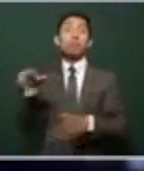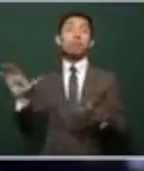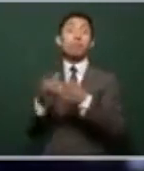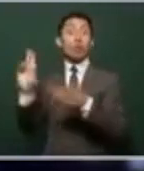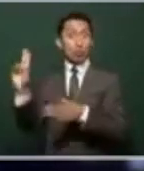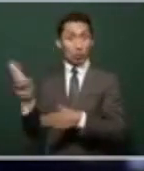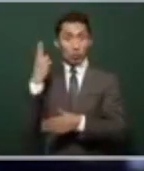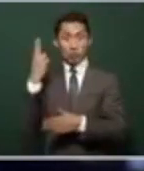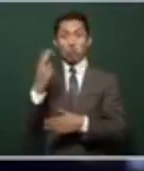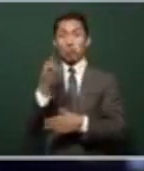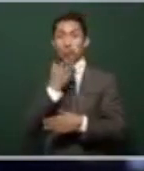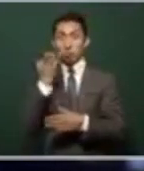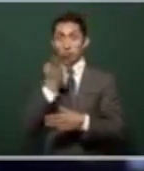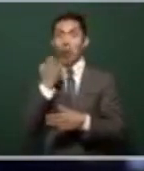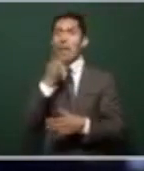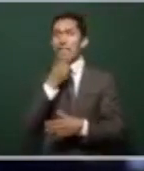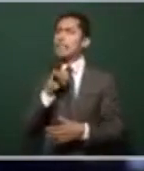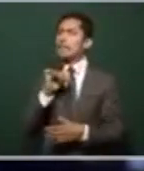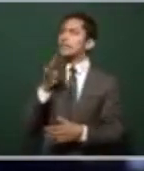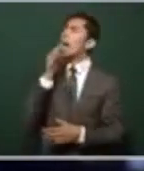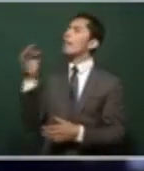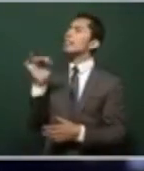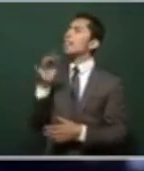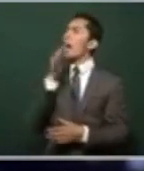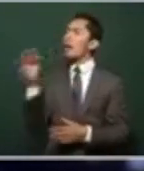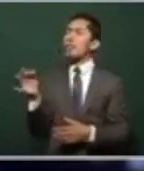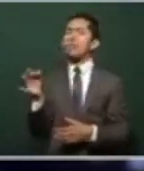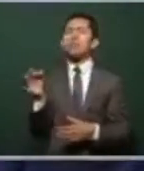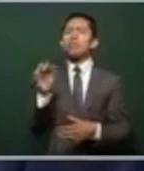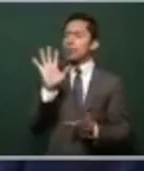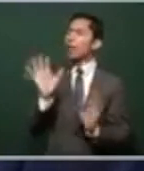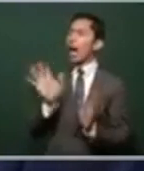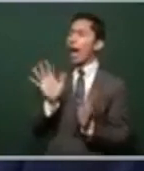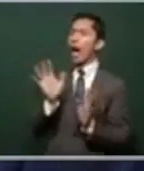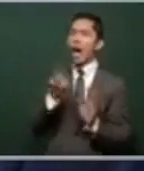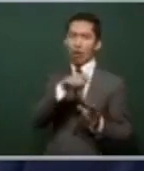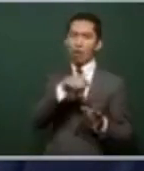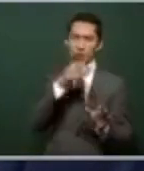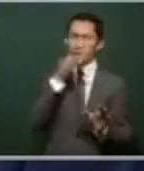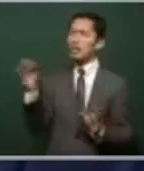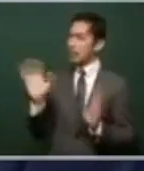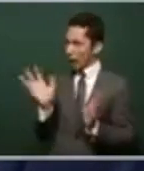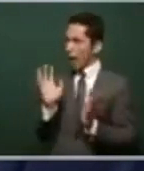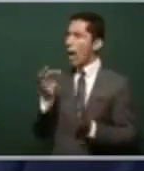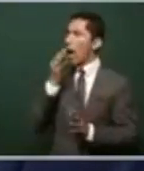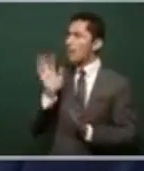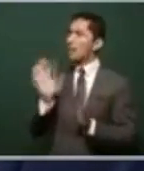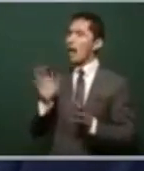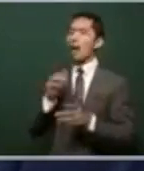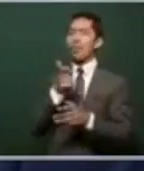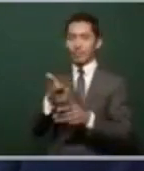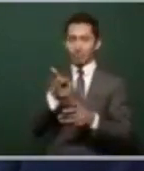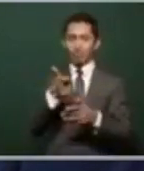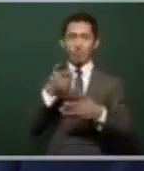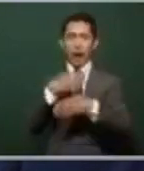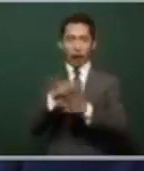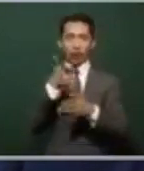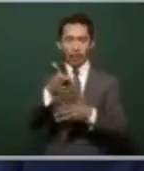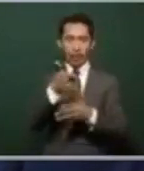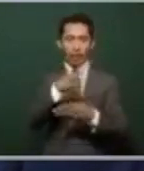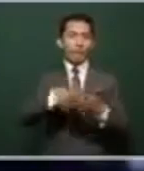sí se le notificó a la universidad. Dice, sí le notificamos, sí se les avisó que se les congelan las cuentas. Hasta el momento